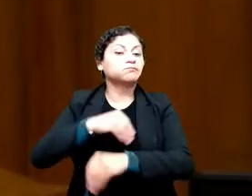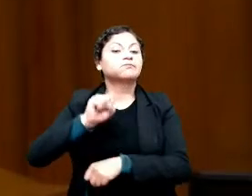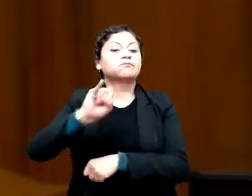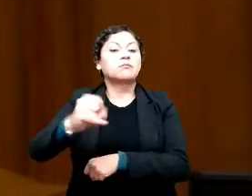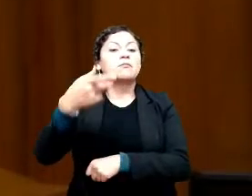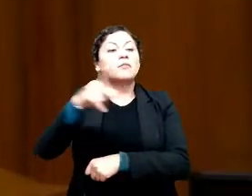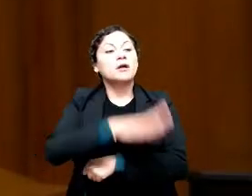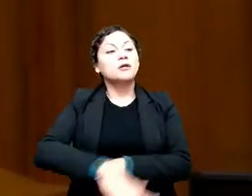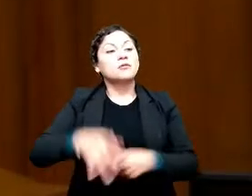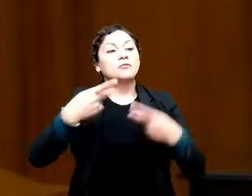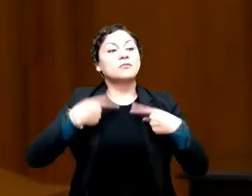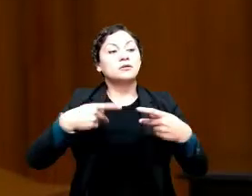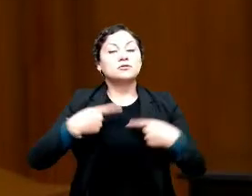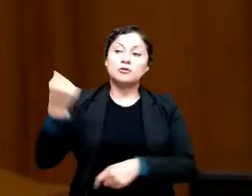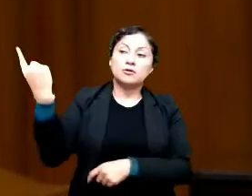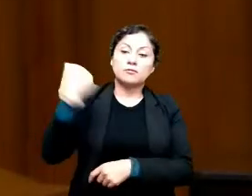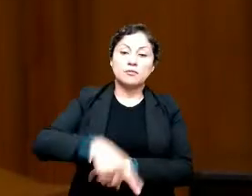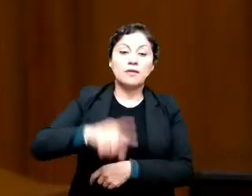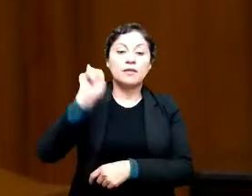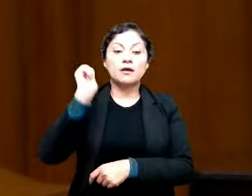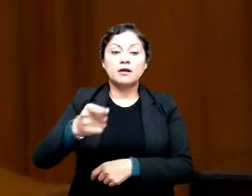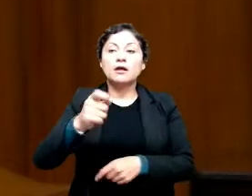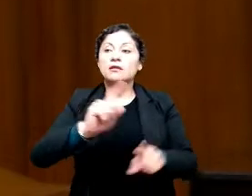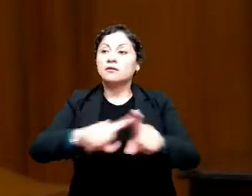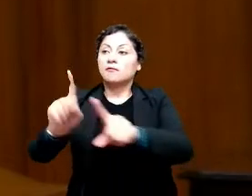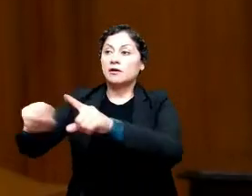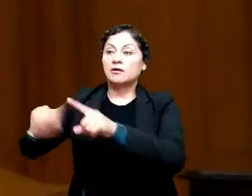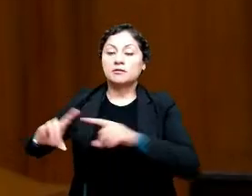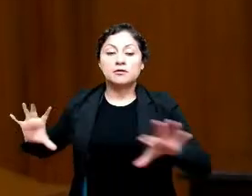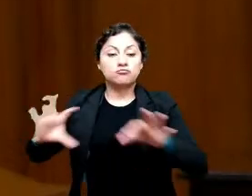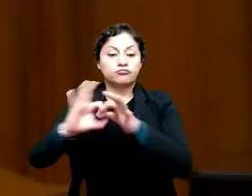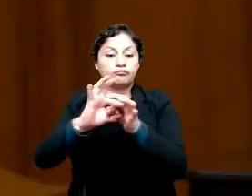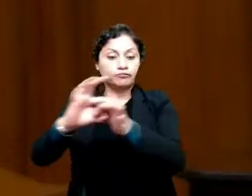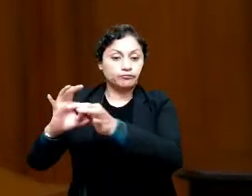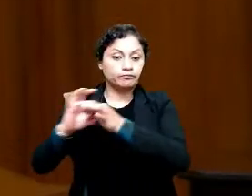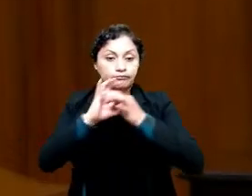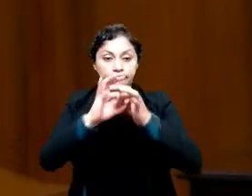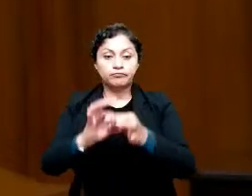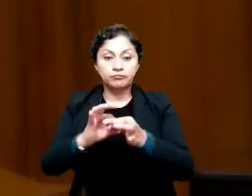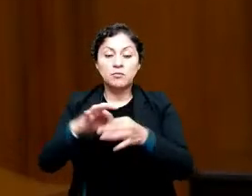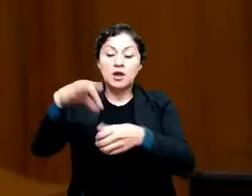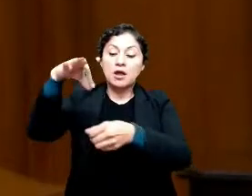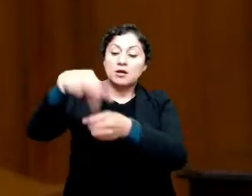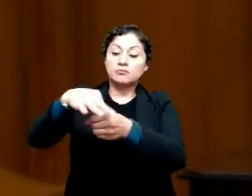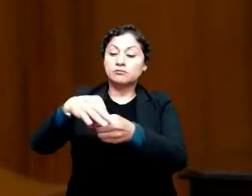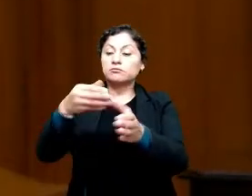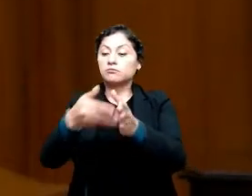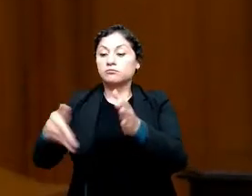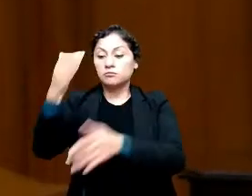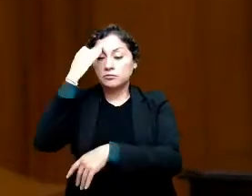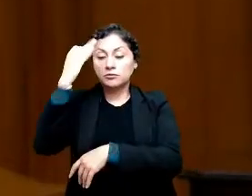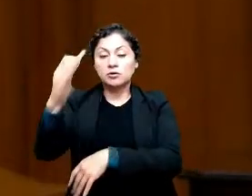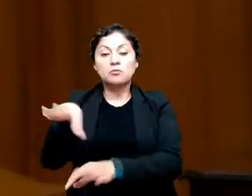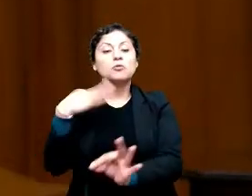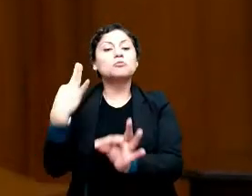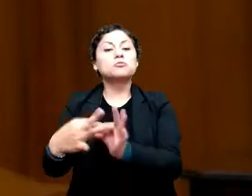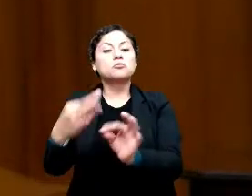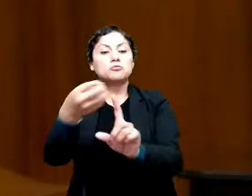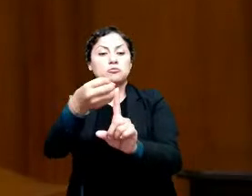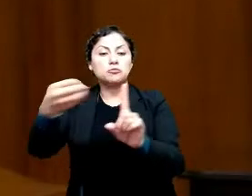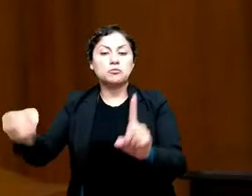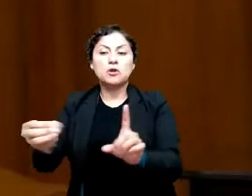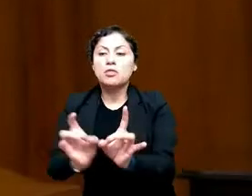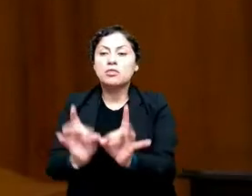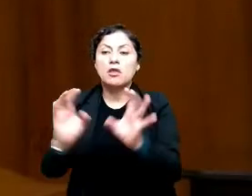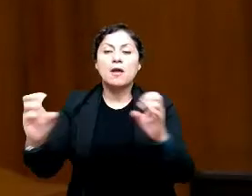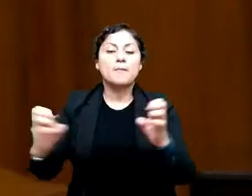claro: construir en la pluralidad. Los comicios transcurrieron en orden y mayoritariamente sin